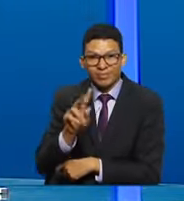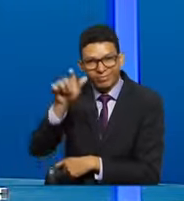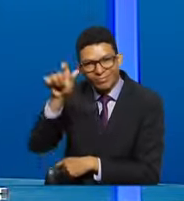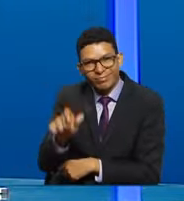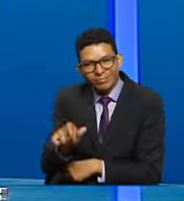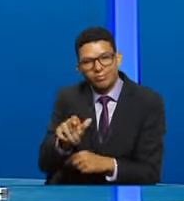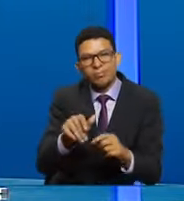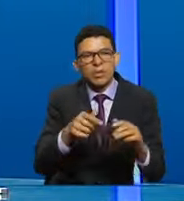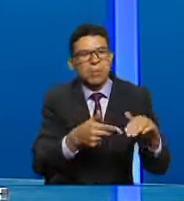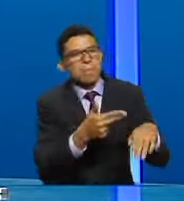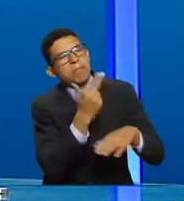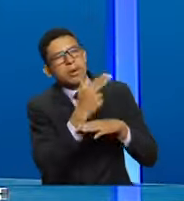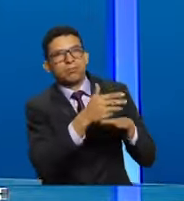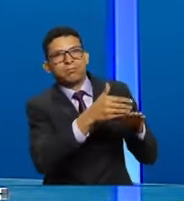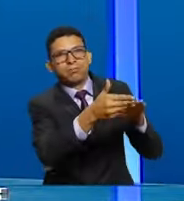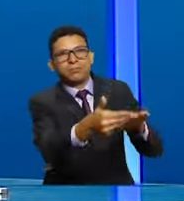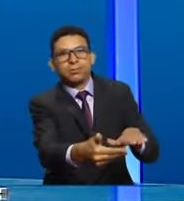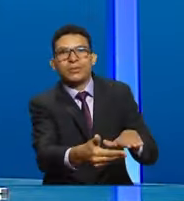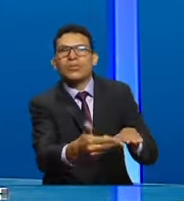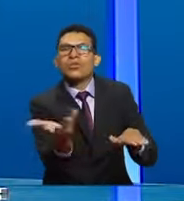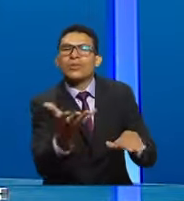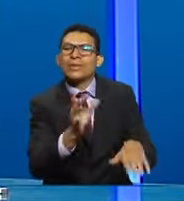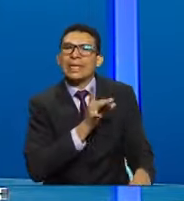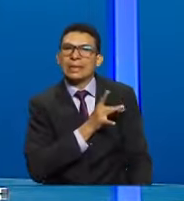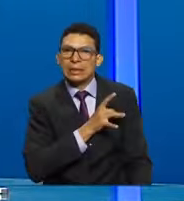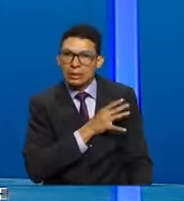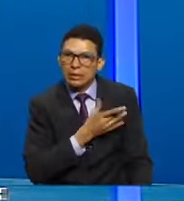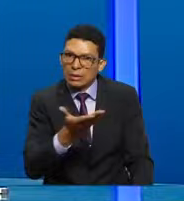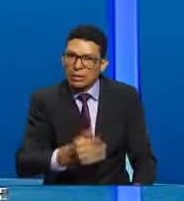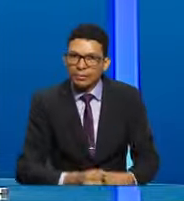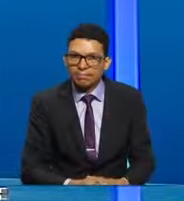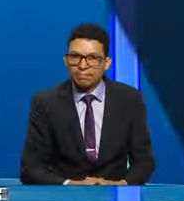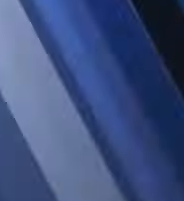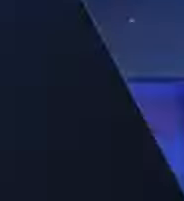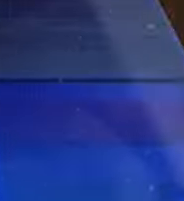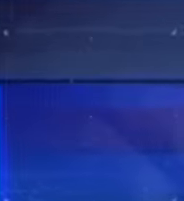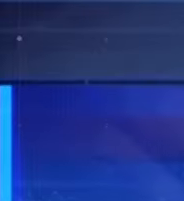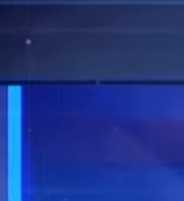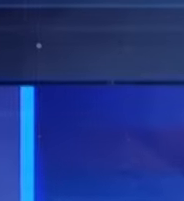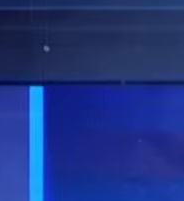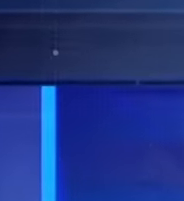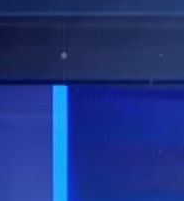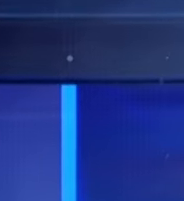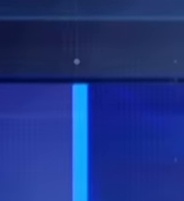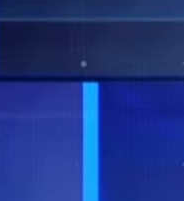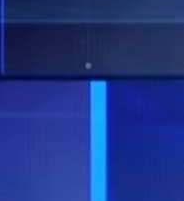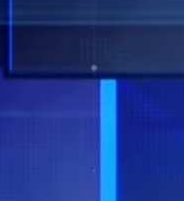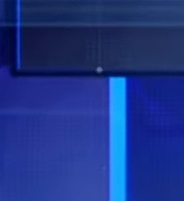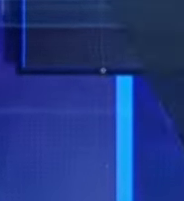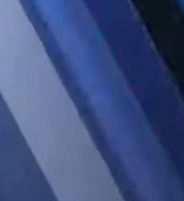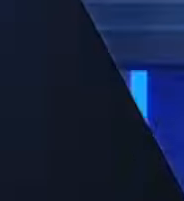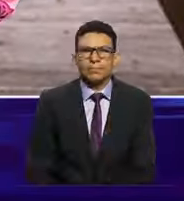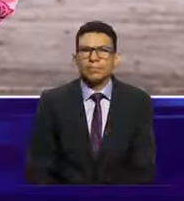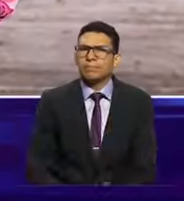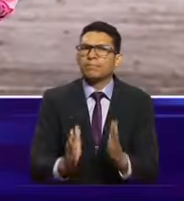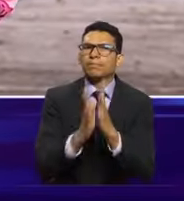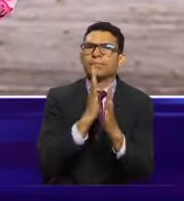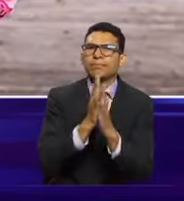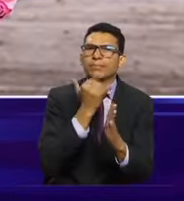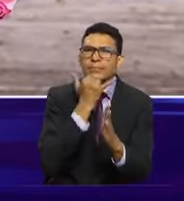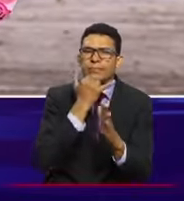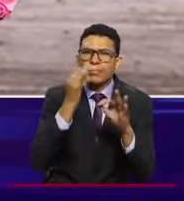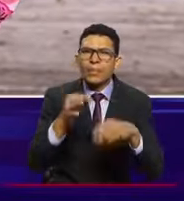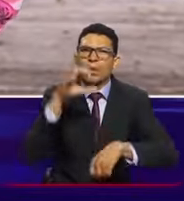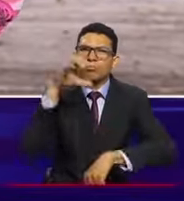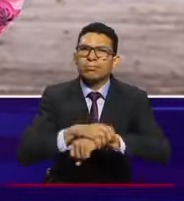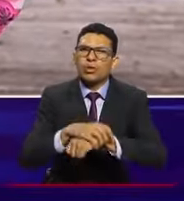uniformado de este país. Carmen Alicia, nos conectamos nuevamente con usted. Cuéntenos qué detalles se conocen de ese crimen y cómo se